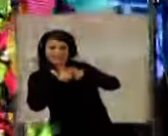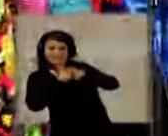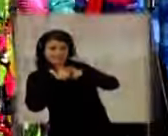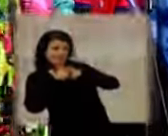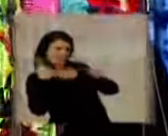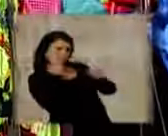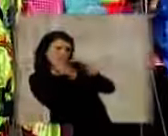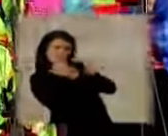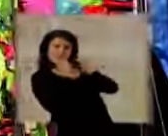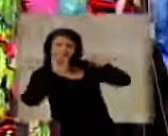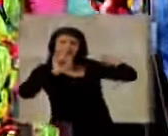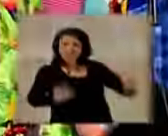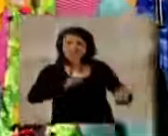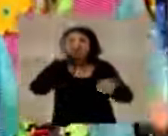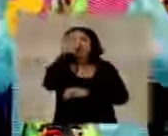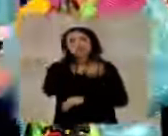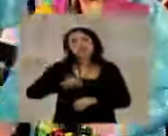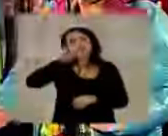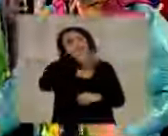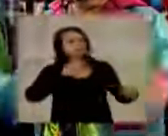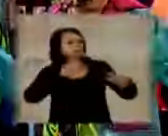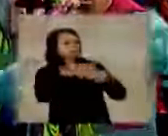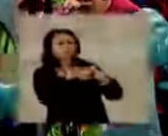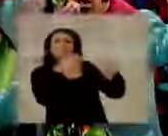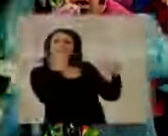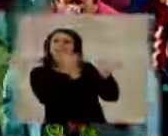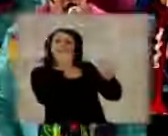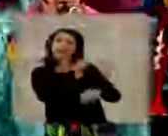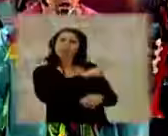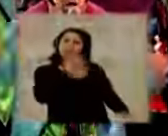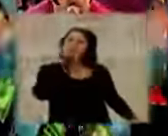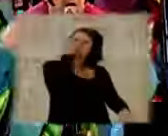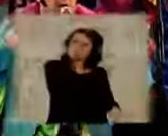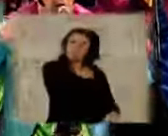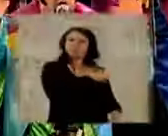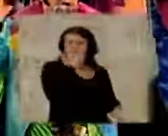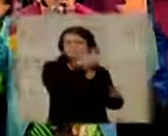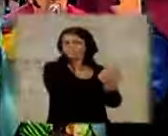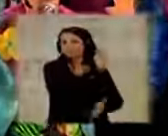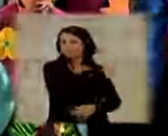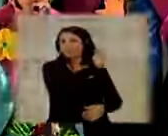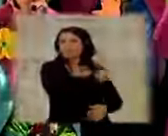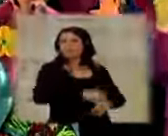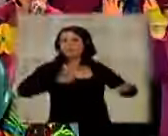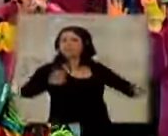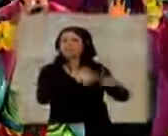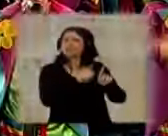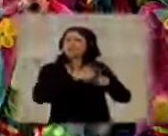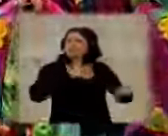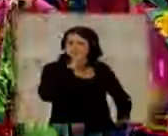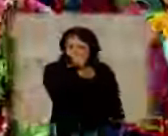Que van dirigidas a un capullo de verdad, pero no salgo de mi